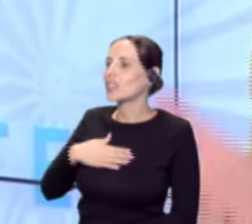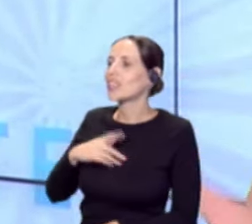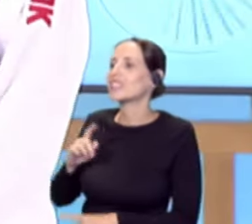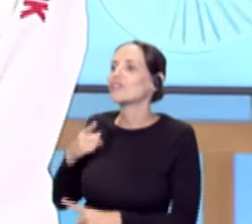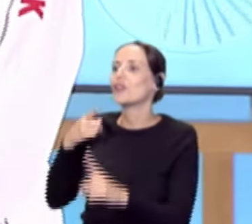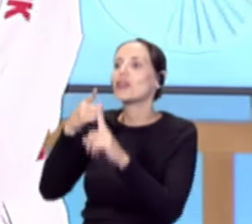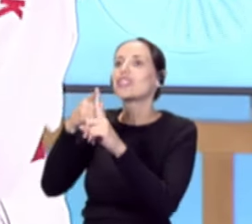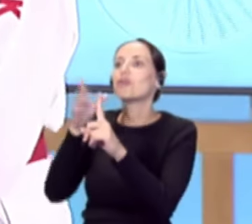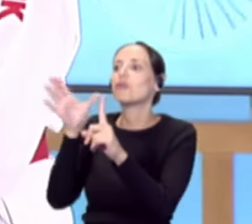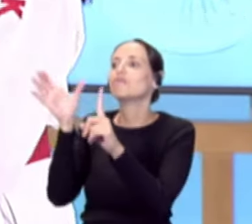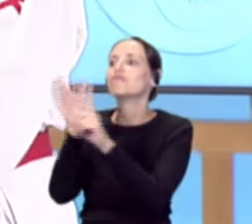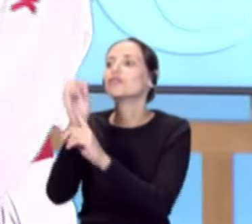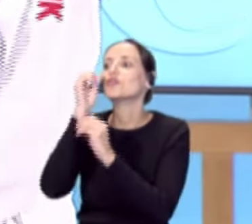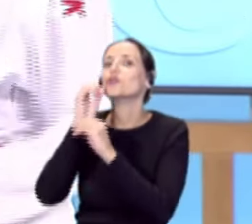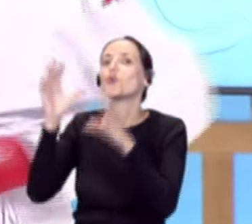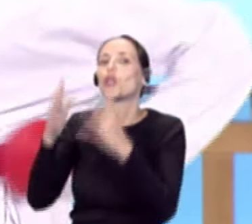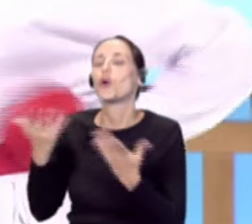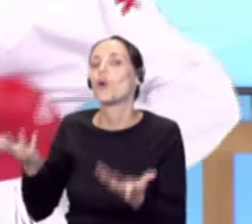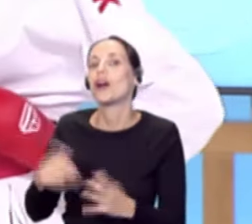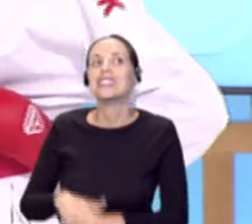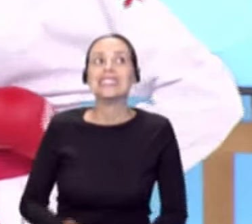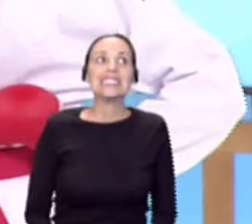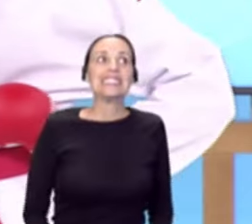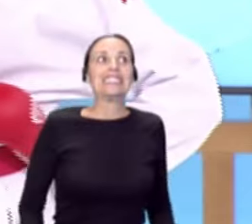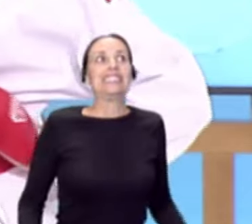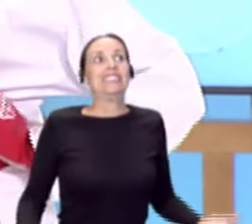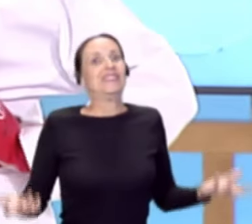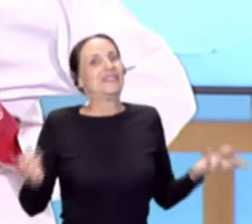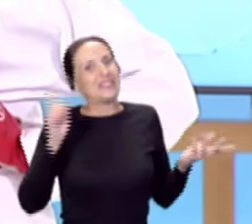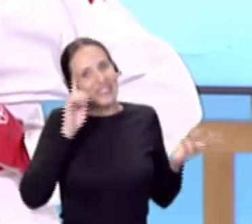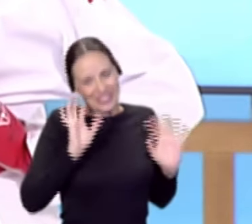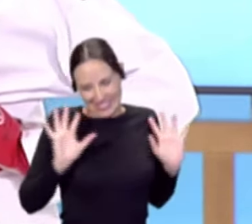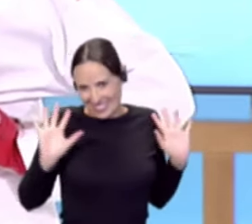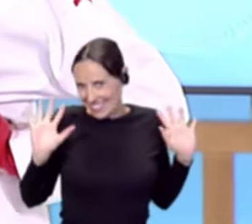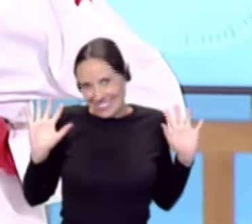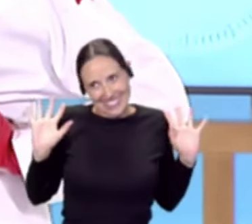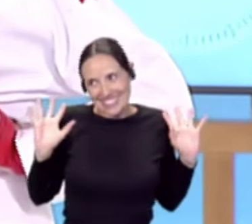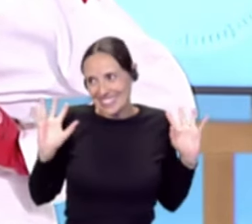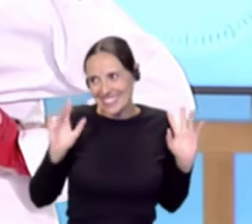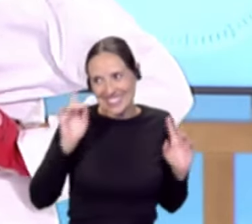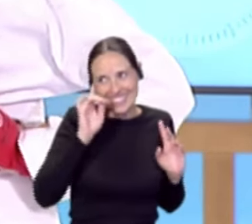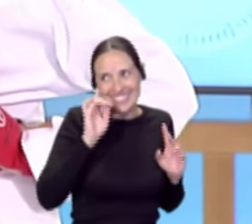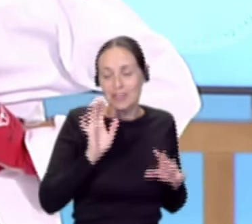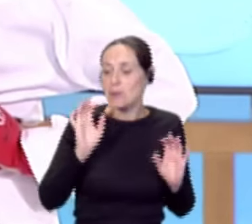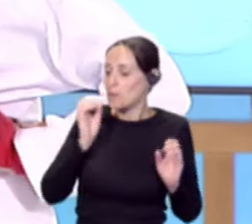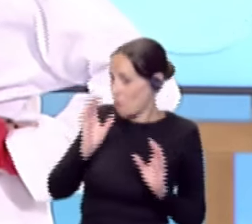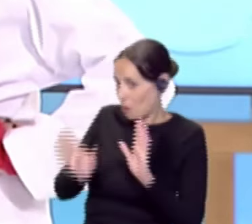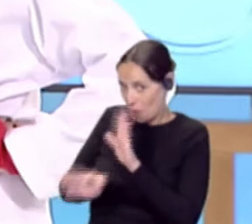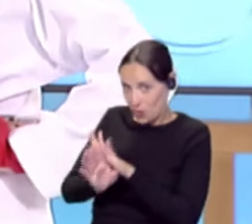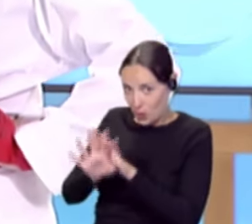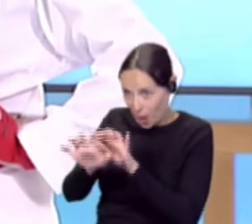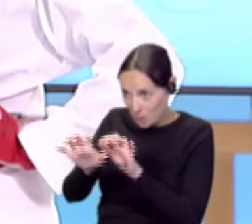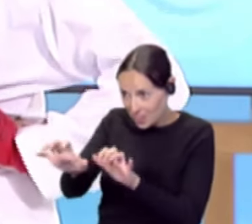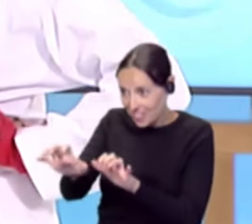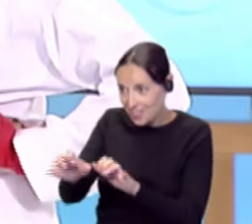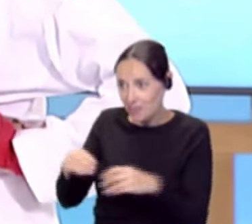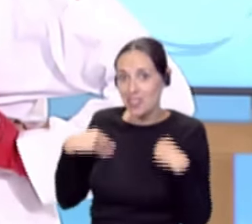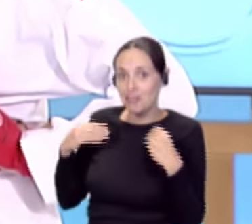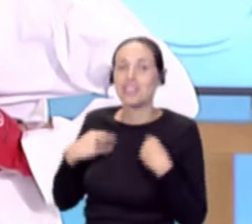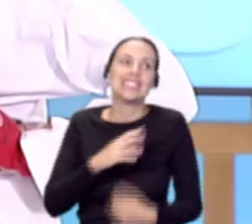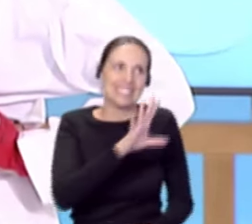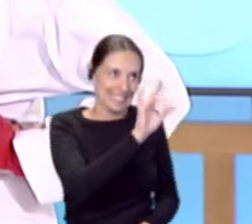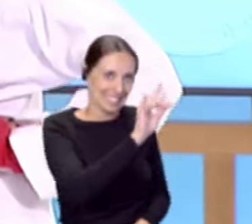tus sueños? Pues, no sé. Bueno, seguir aprendiendo, seguir sí. disfrutando con el